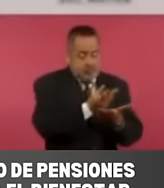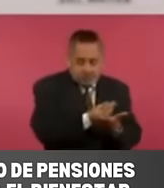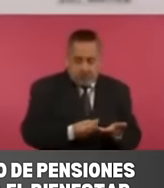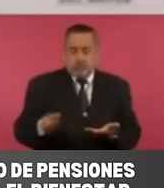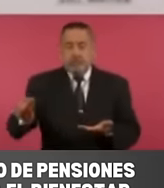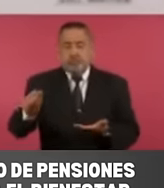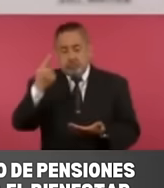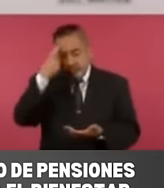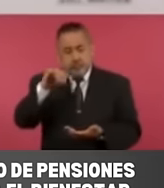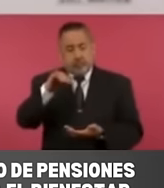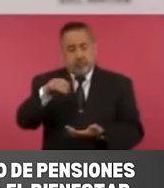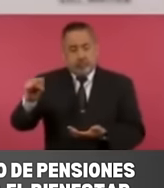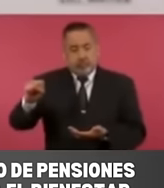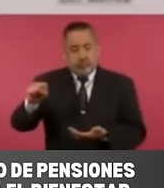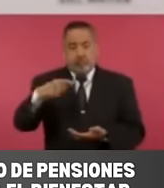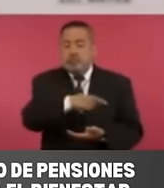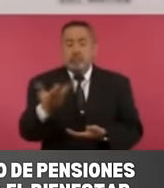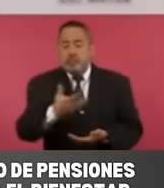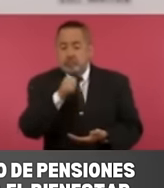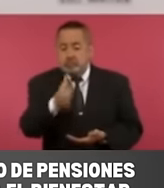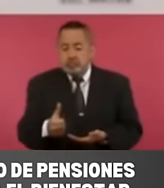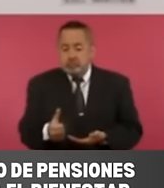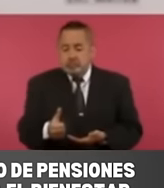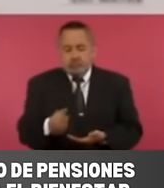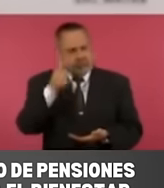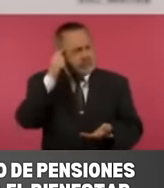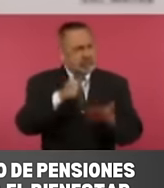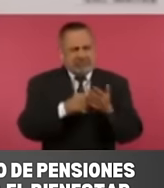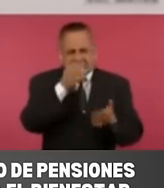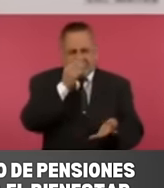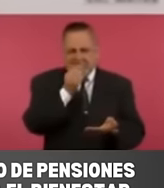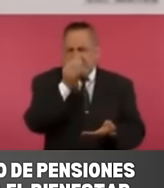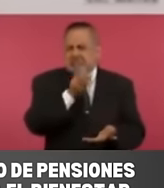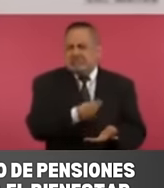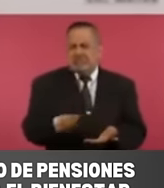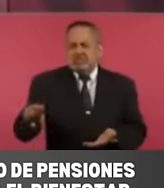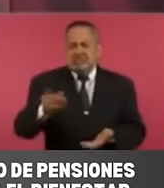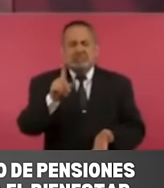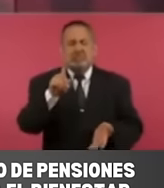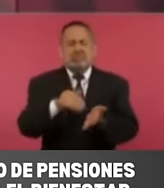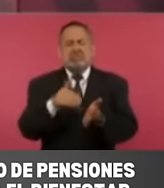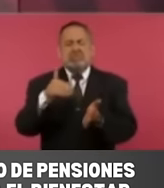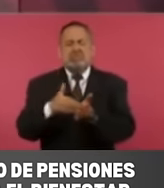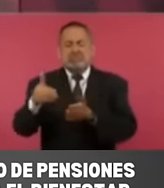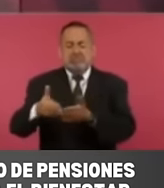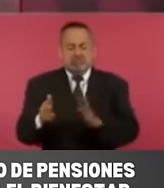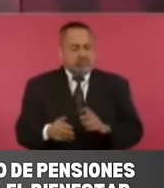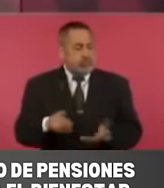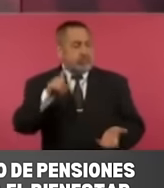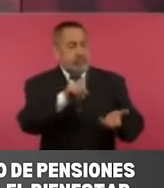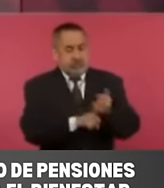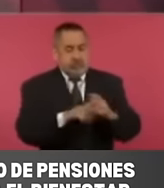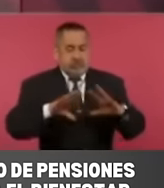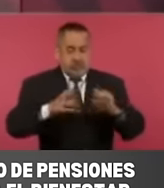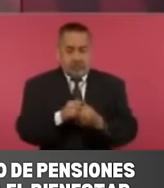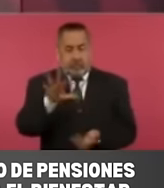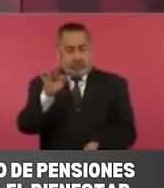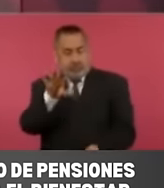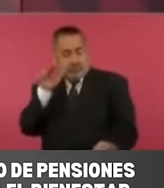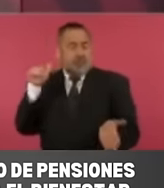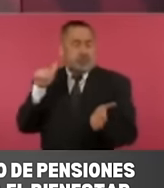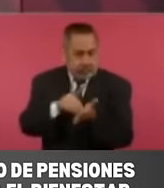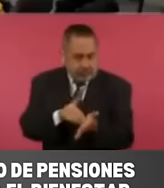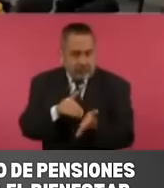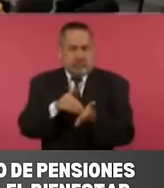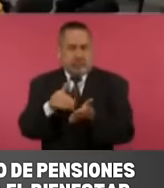lo hacen. Han devuelto creo que 1,000 millones y tienen como 40,000.